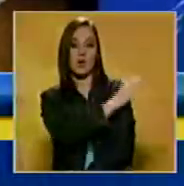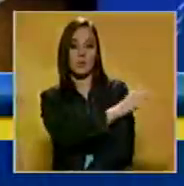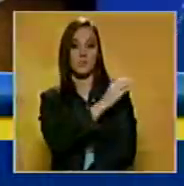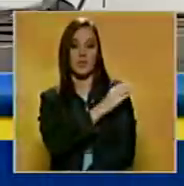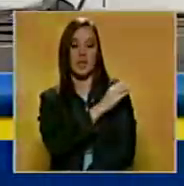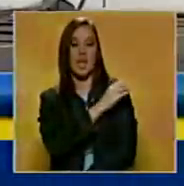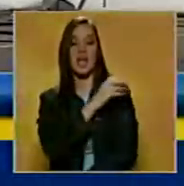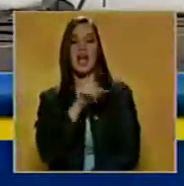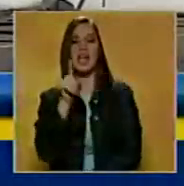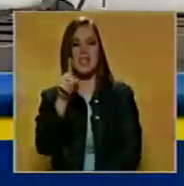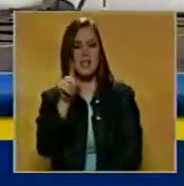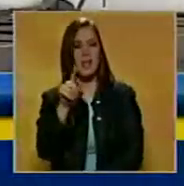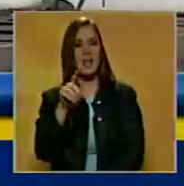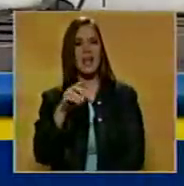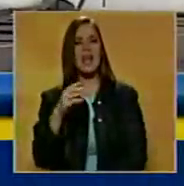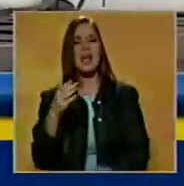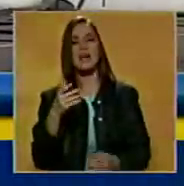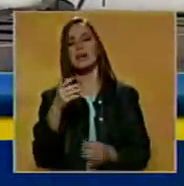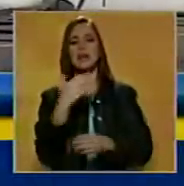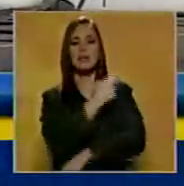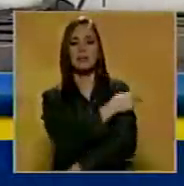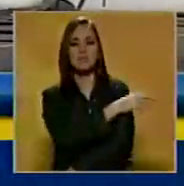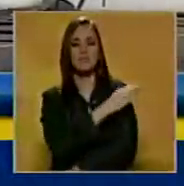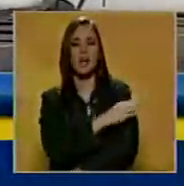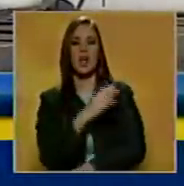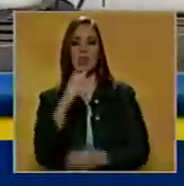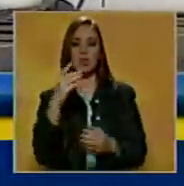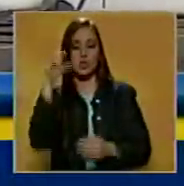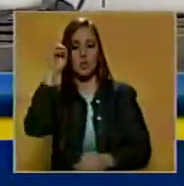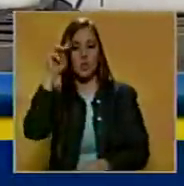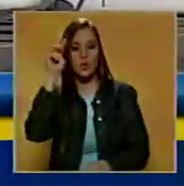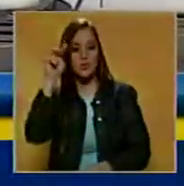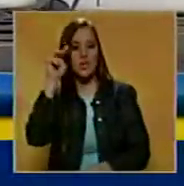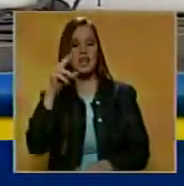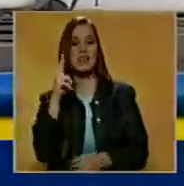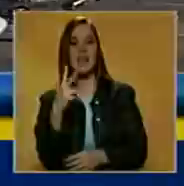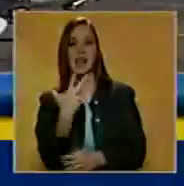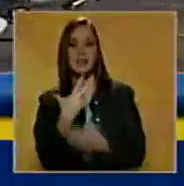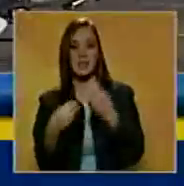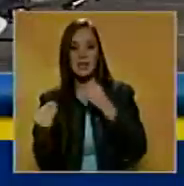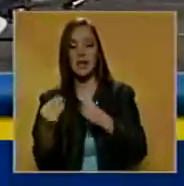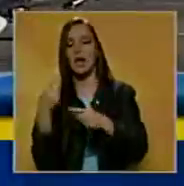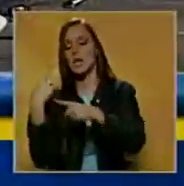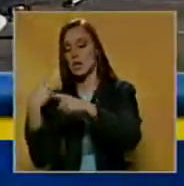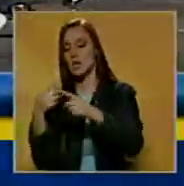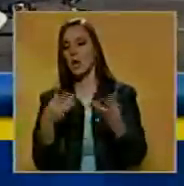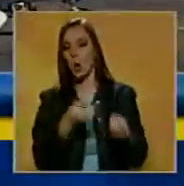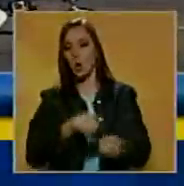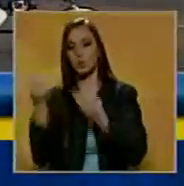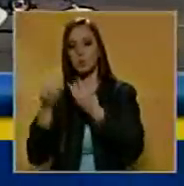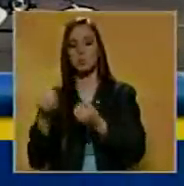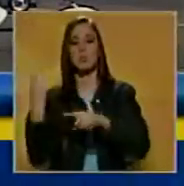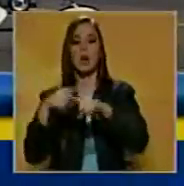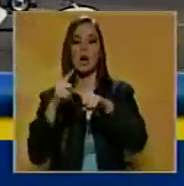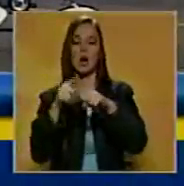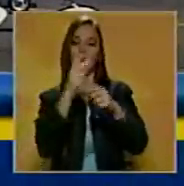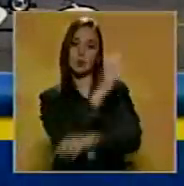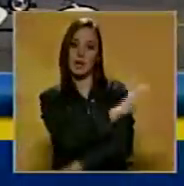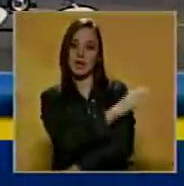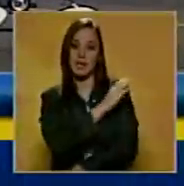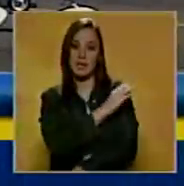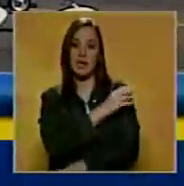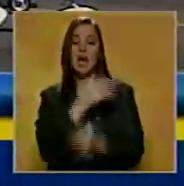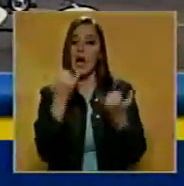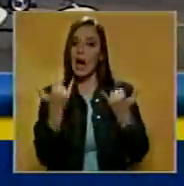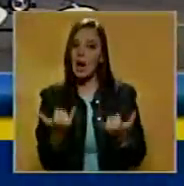La Trinidad y otros fueron llevados a otros centros de Caracas. En este momento, una junta investigadora se